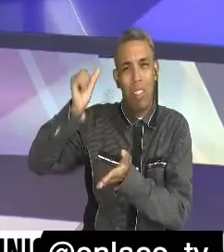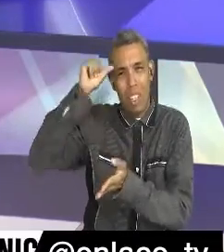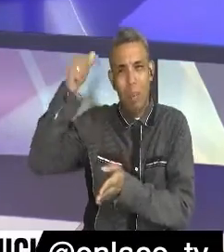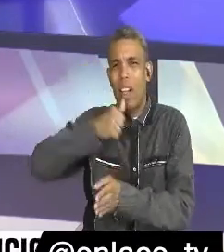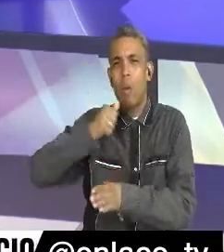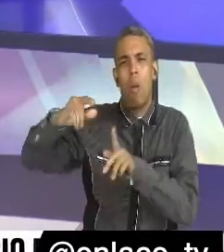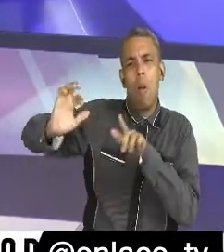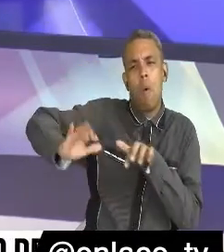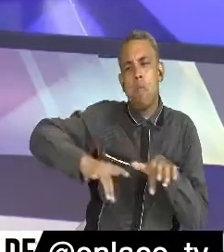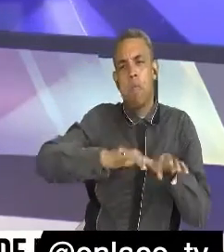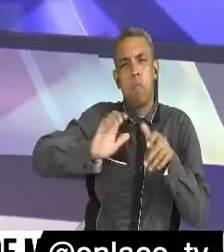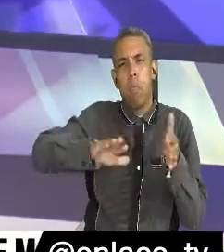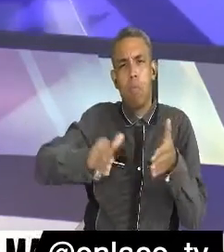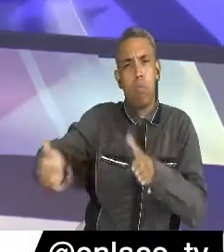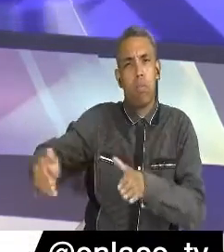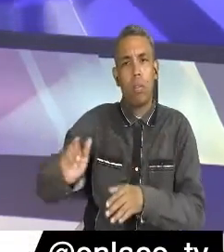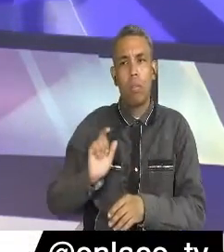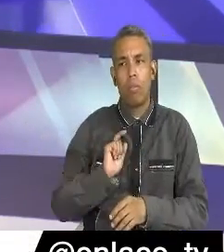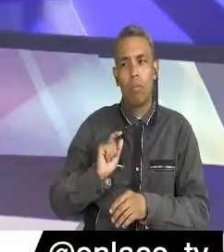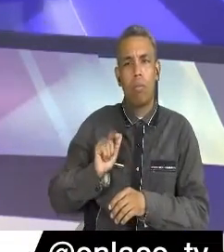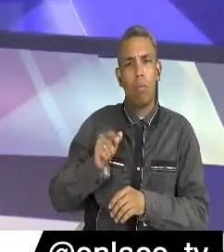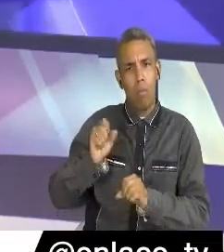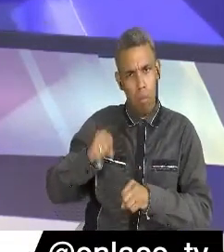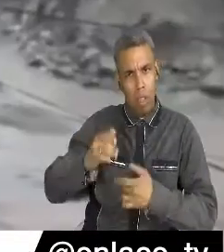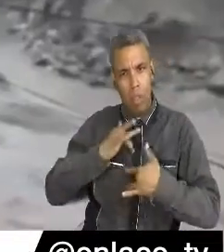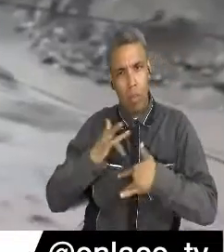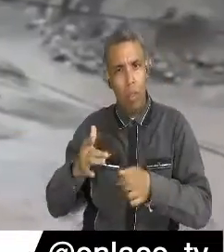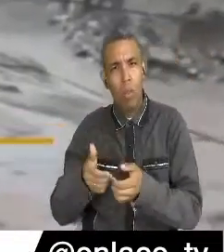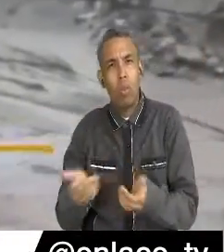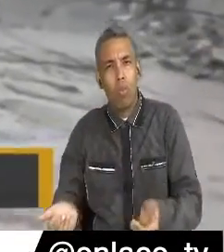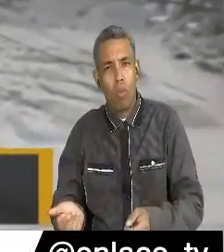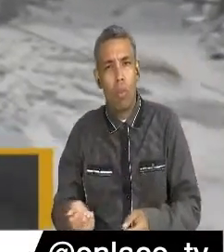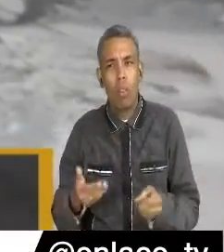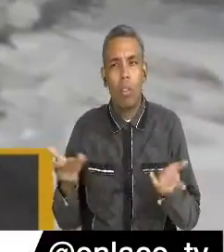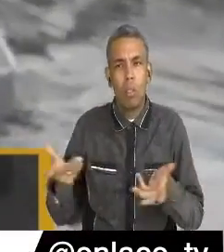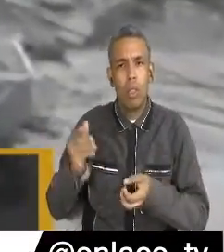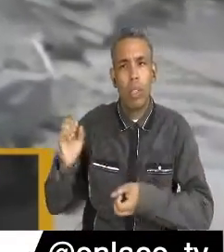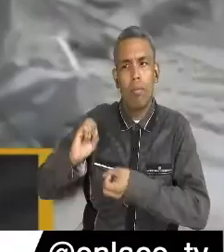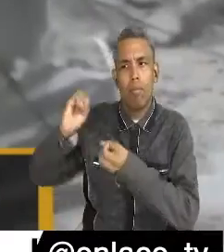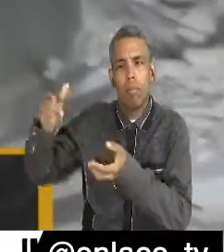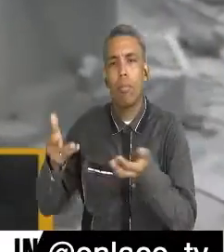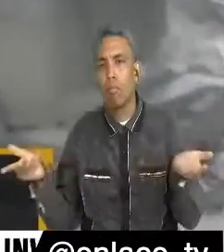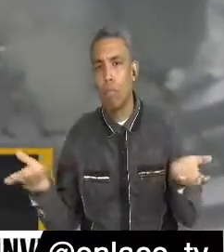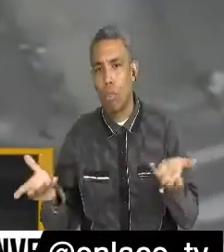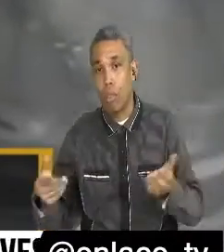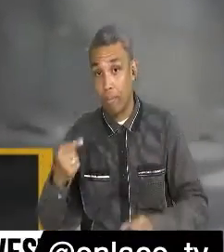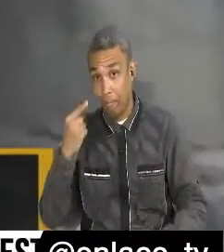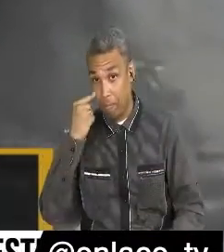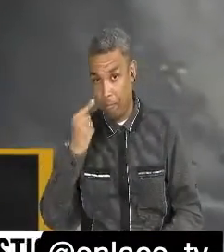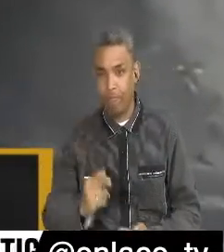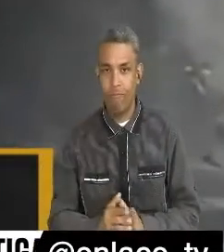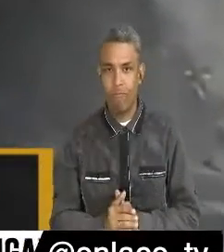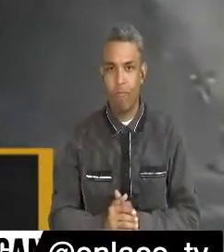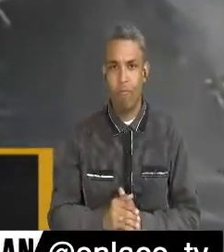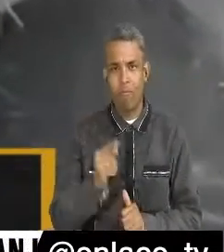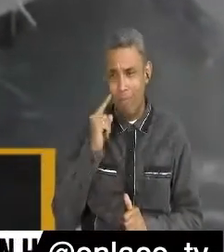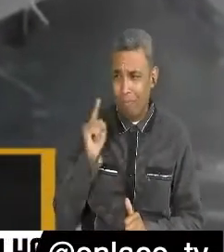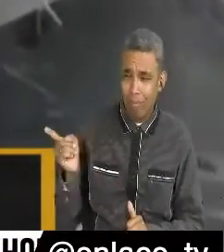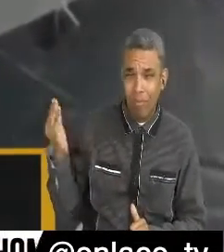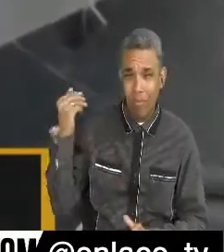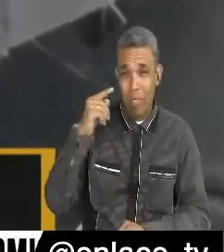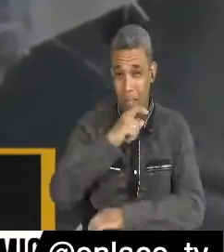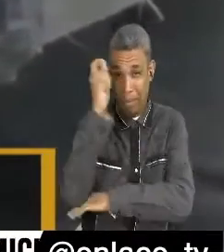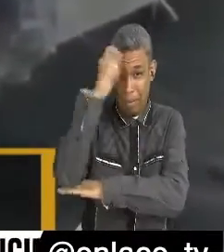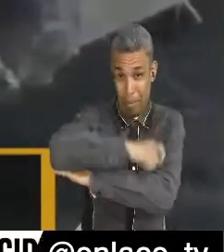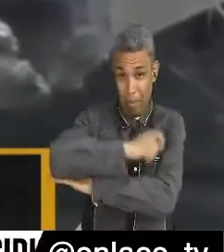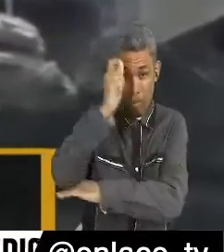los puntos en donde las están recepcionando. Tras realizar un balance de las necesidades de apoyo para los damnificados por la avalancha en Mocoa